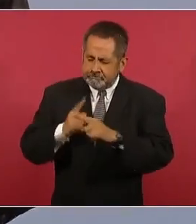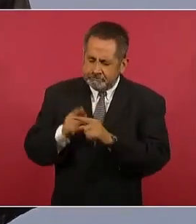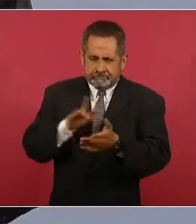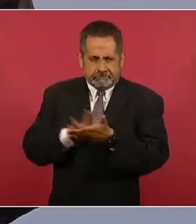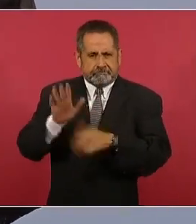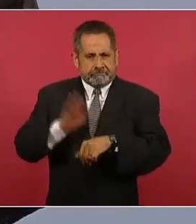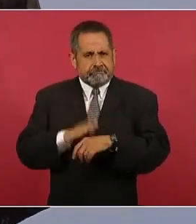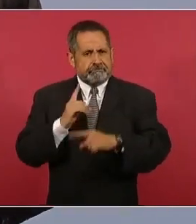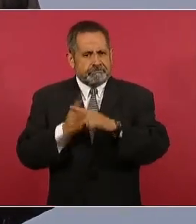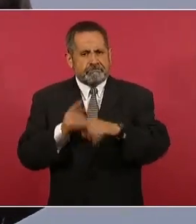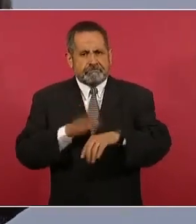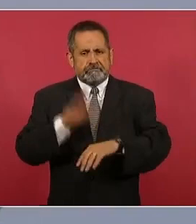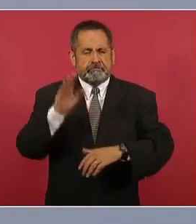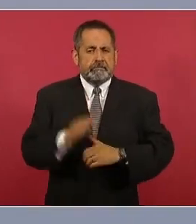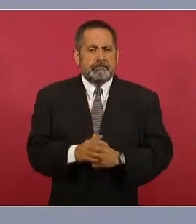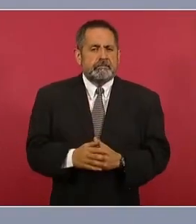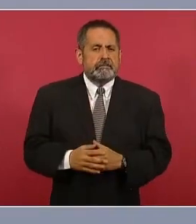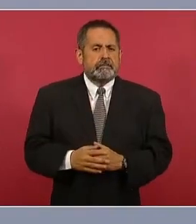más.